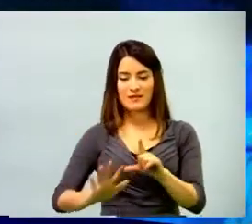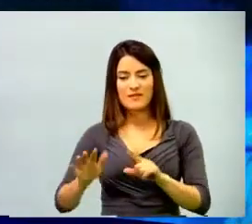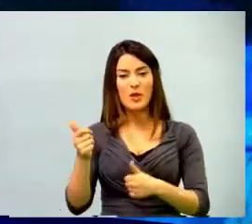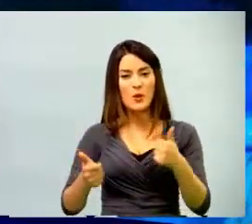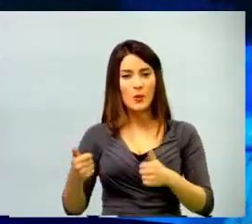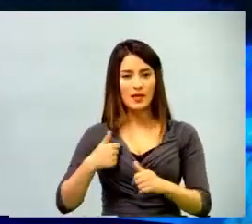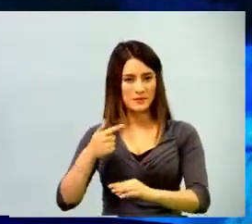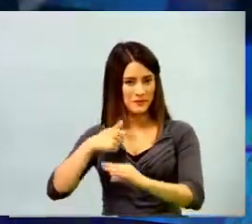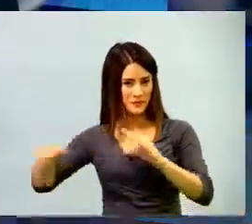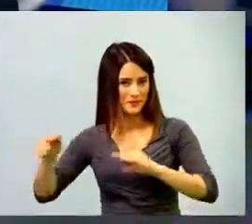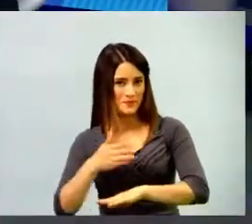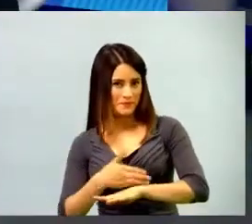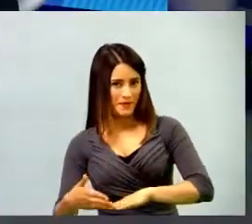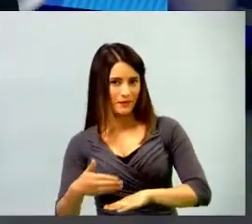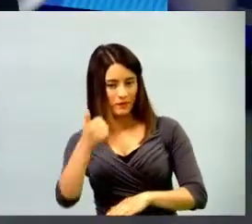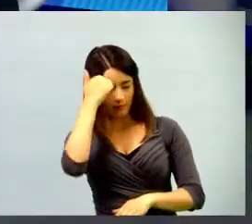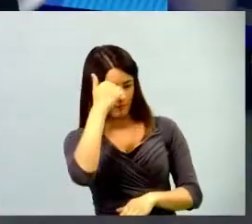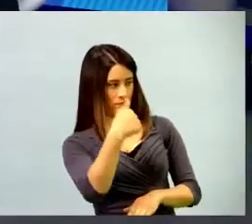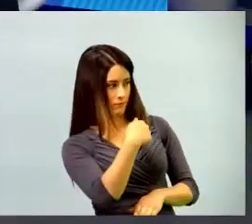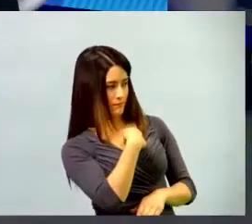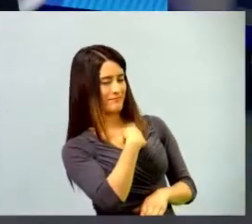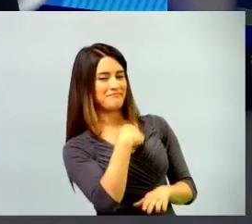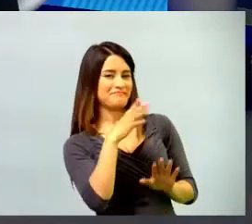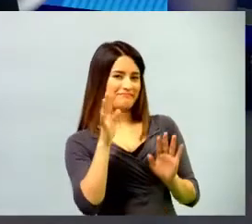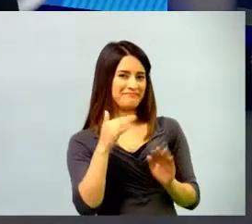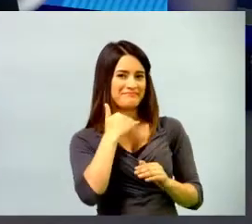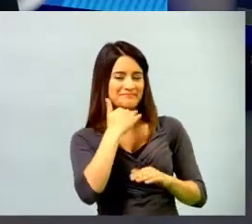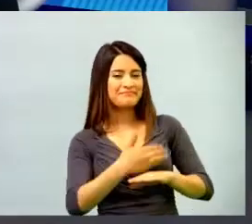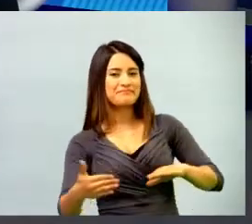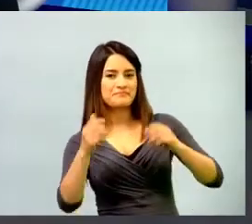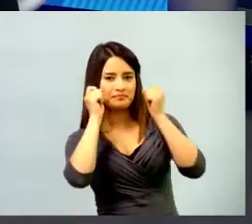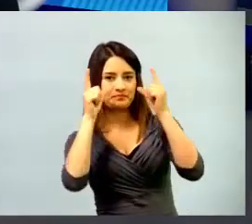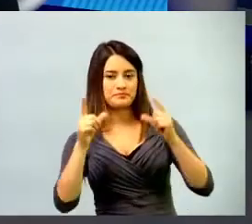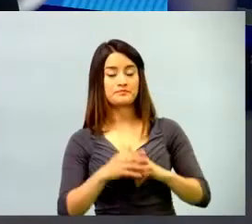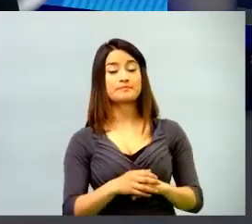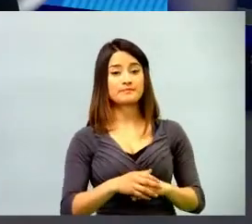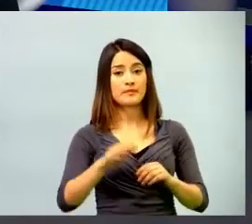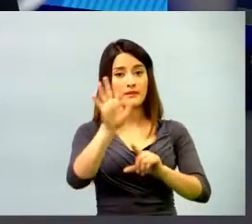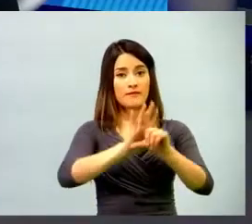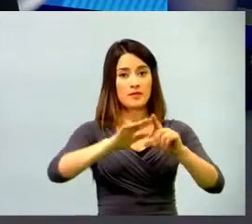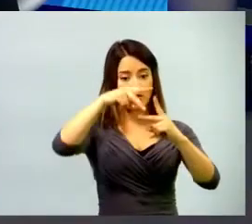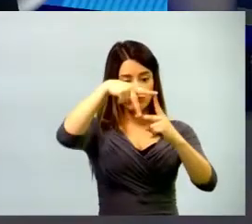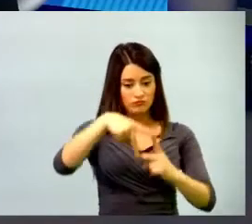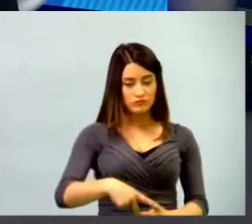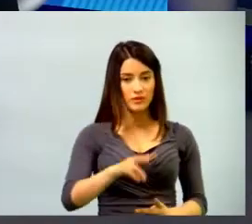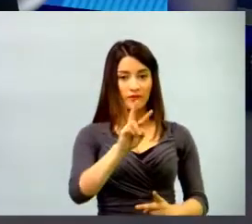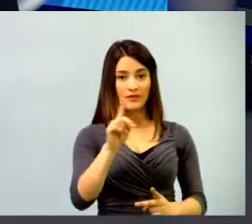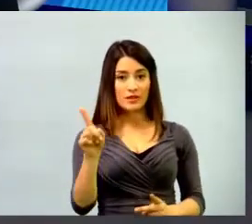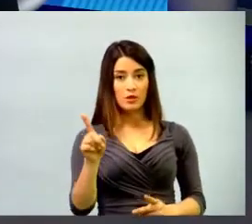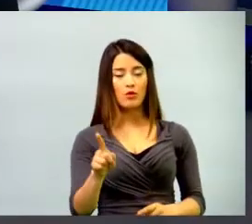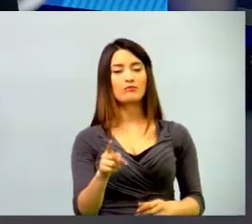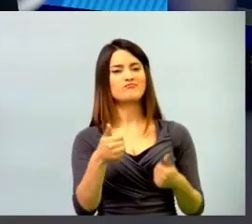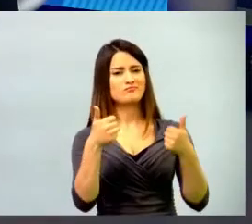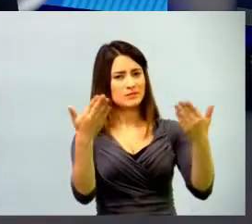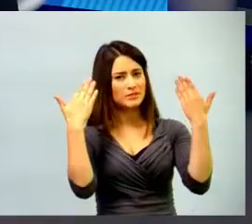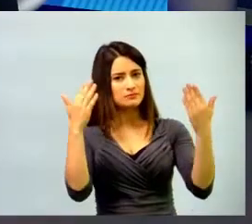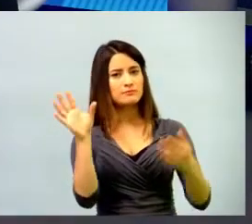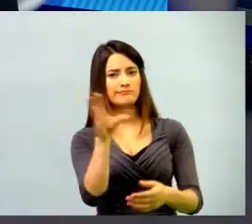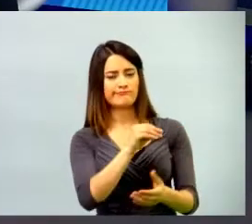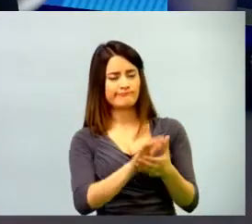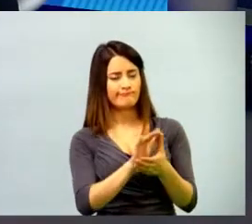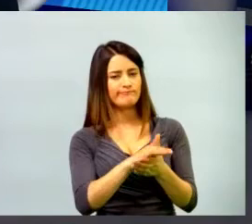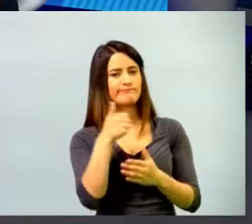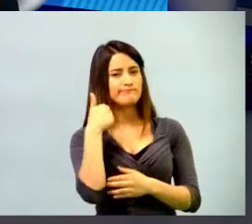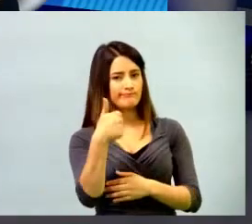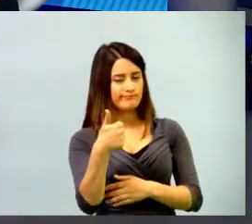refería. Pero estos 21 videos, estas 21 experiencias significativas valen la pena. Aplausos por todos ellos,